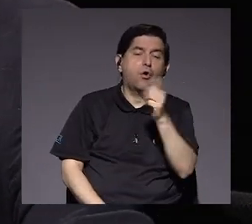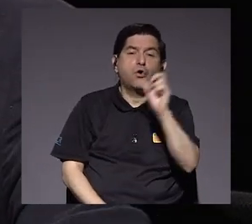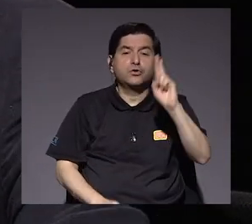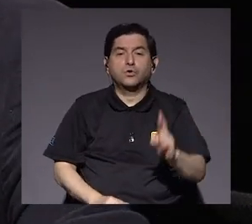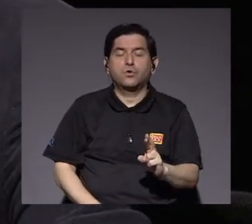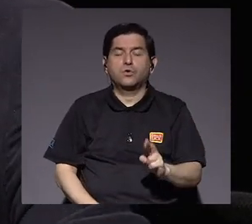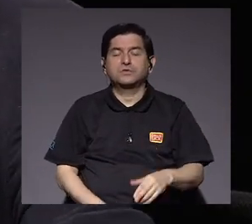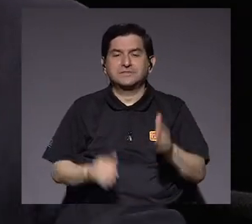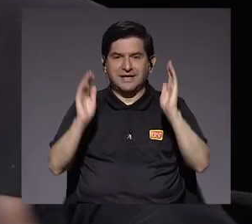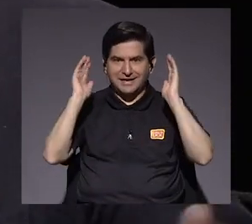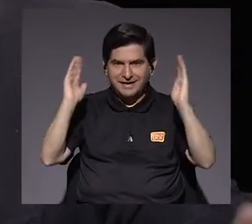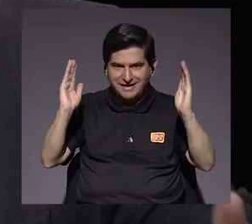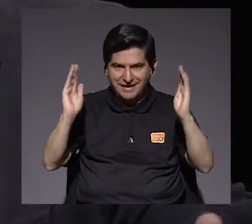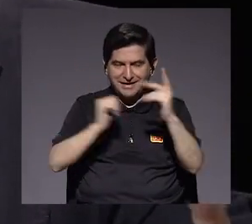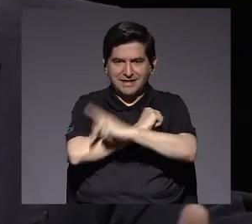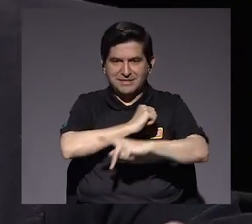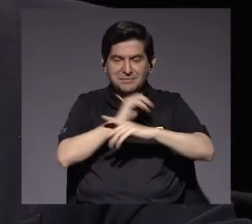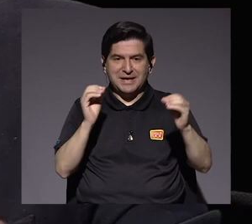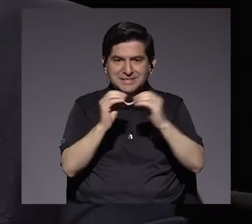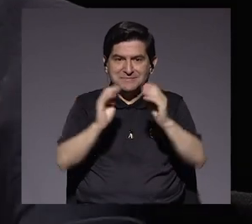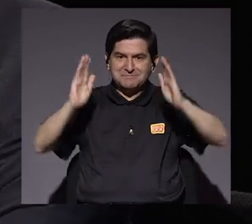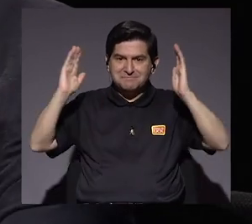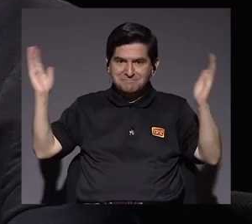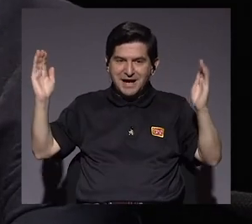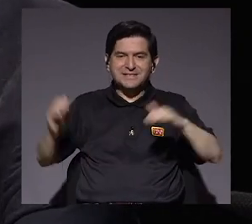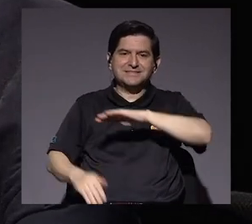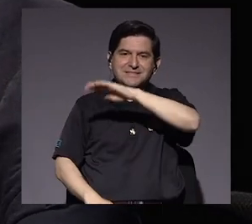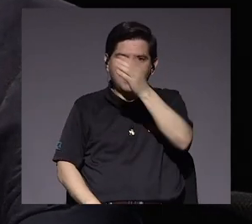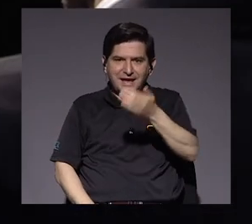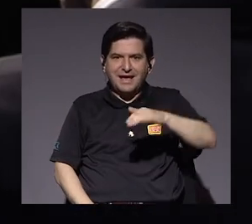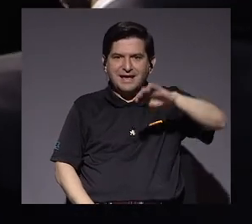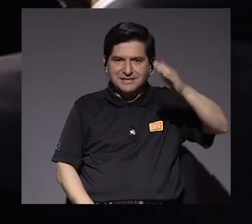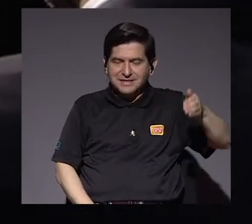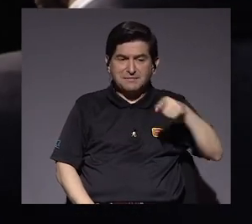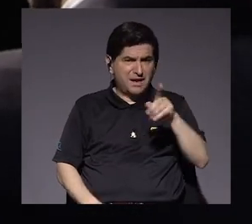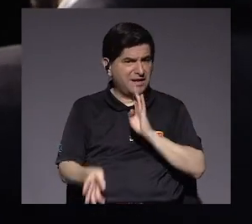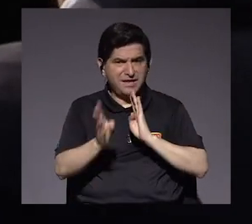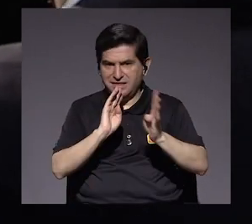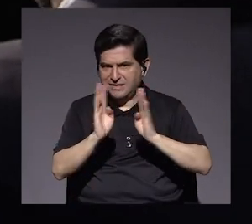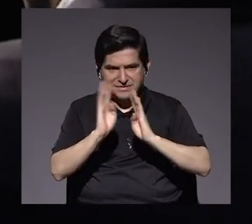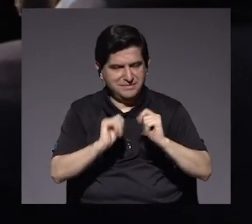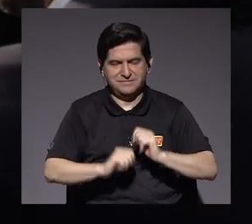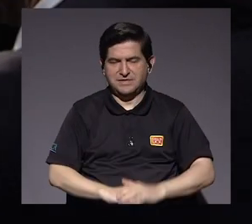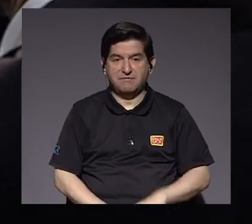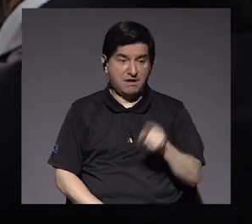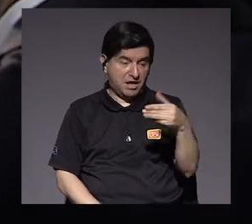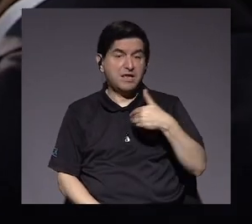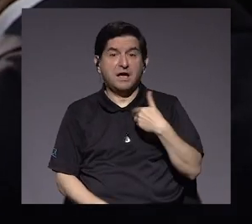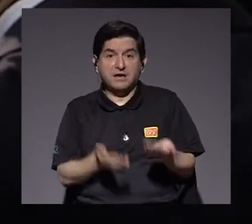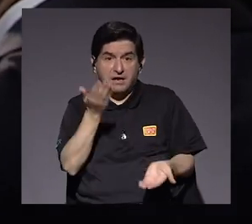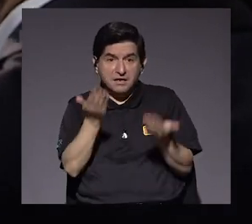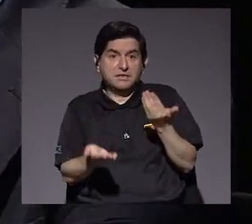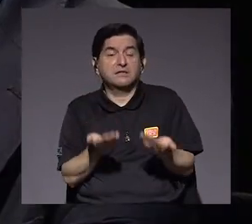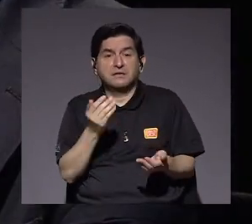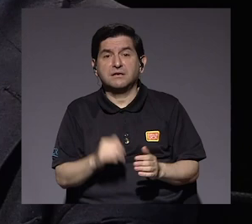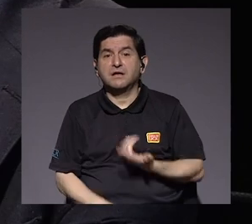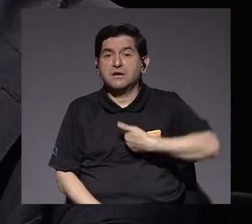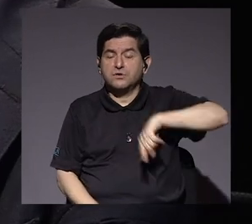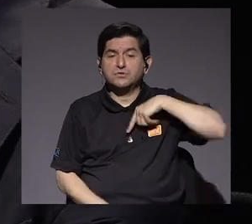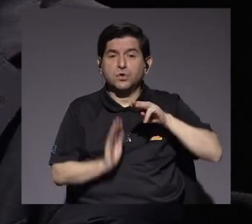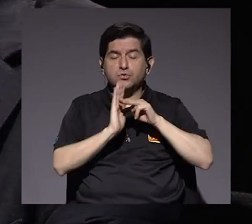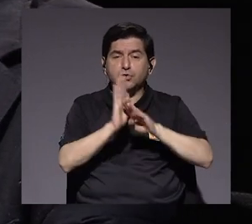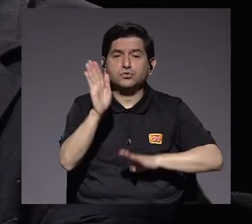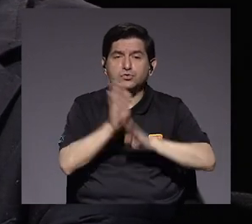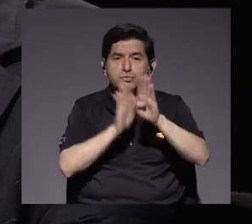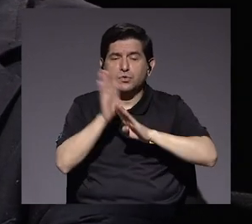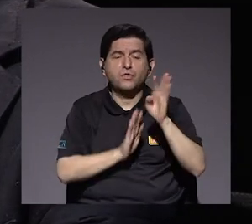Costa Rica grande, que hace que el país sea aún más grande, que es el tema del mar. Y no se habla tanto también. Y no se habla tanto, ¿verdad? Y ahí tenemos probablemente, cuidado y si no, el